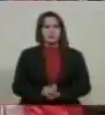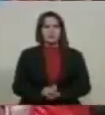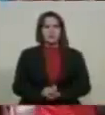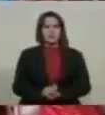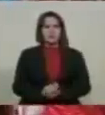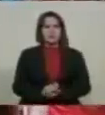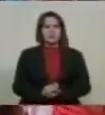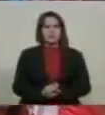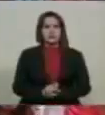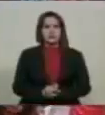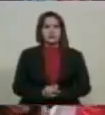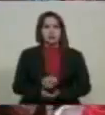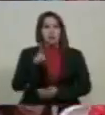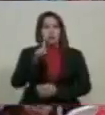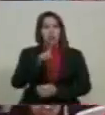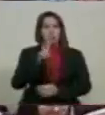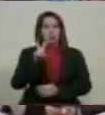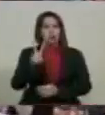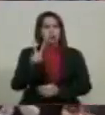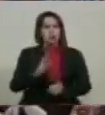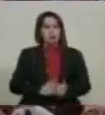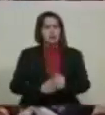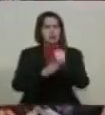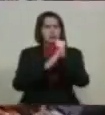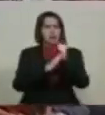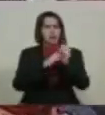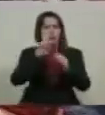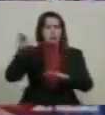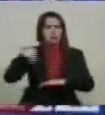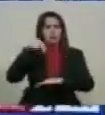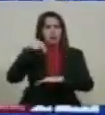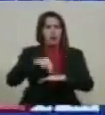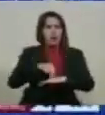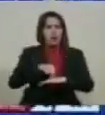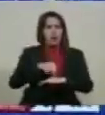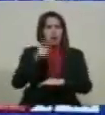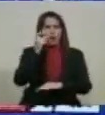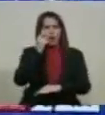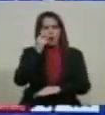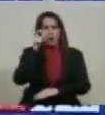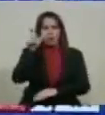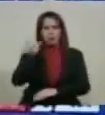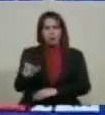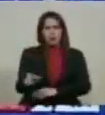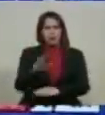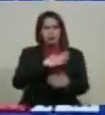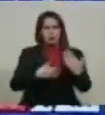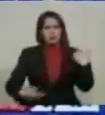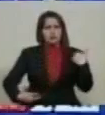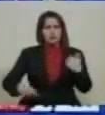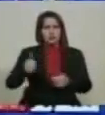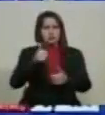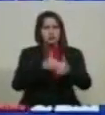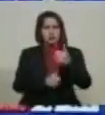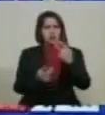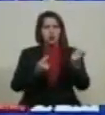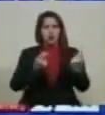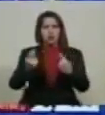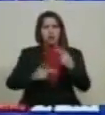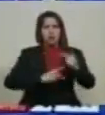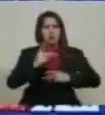Número 12 de la Dirección Nacional, compañero Jesús Faría, vicepresidente de Economía